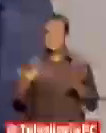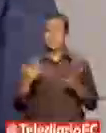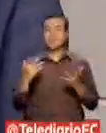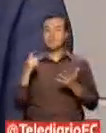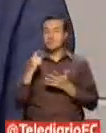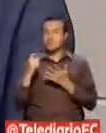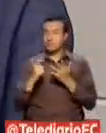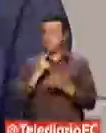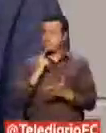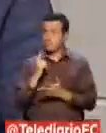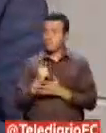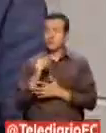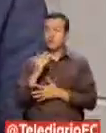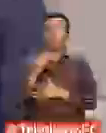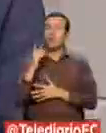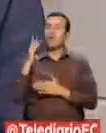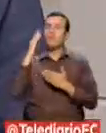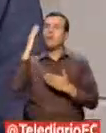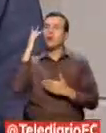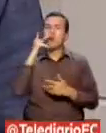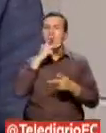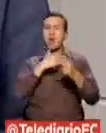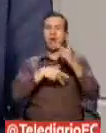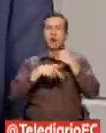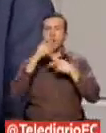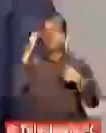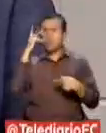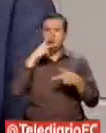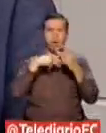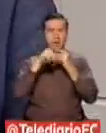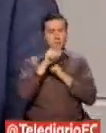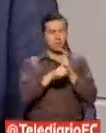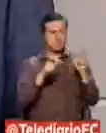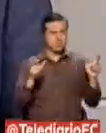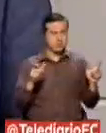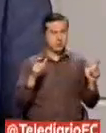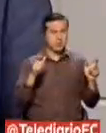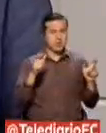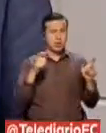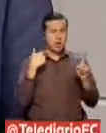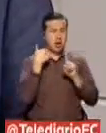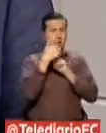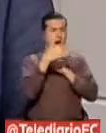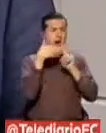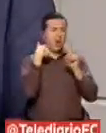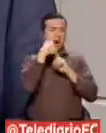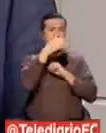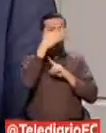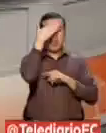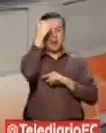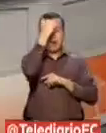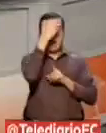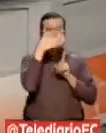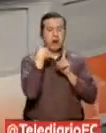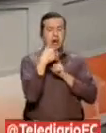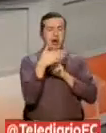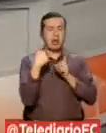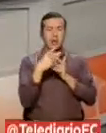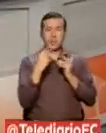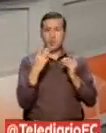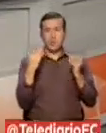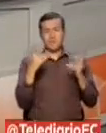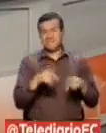necesario. Políticos mentirosos y ciudadanos ingenuos, incautos, ha